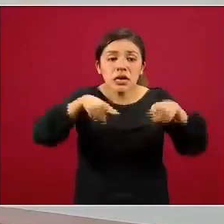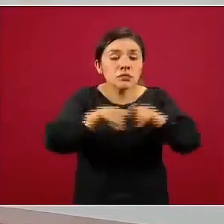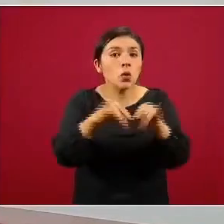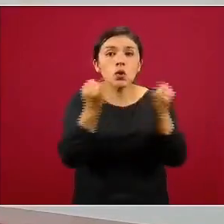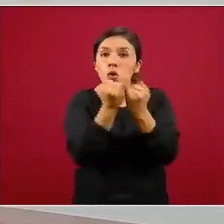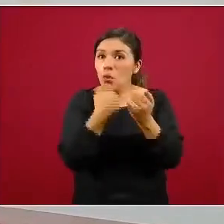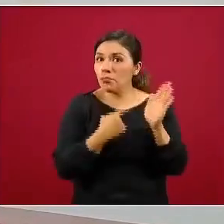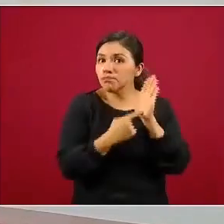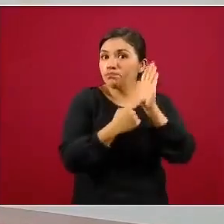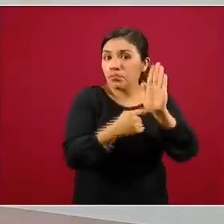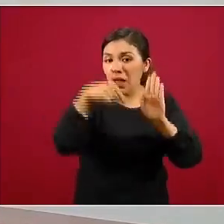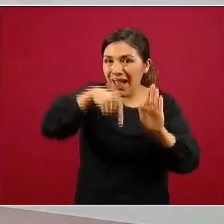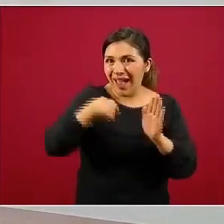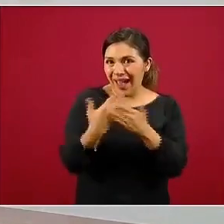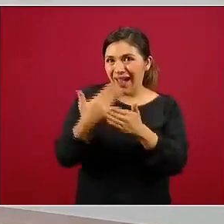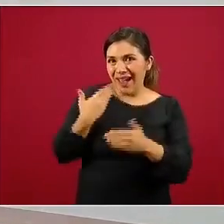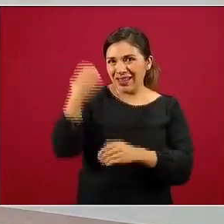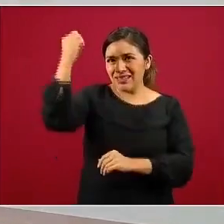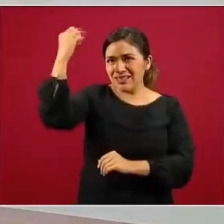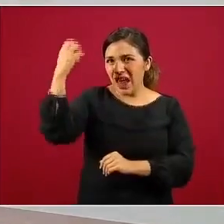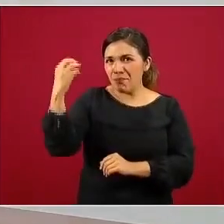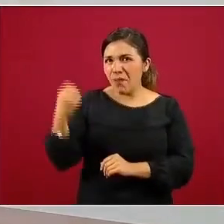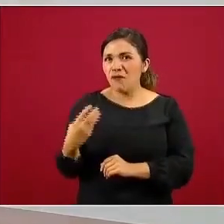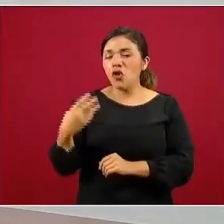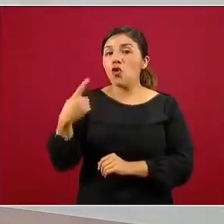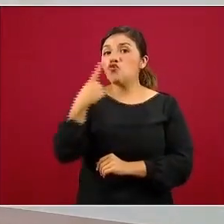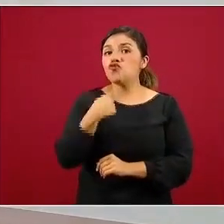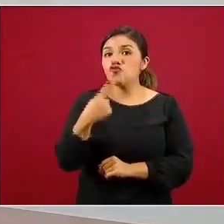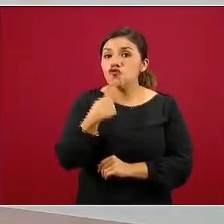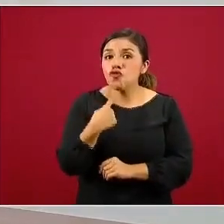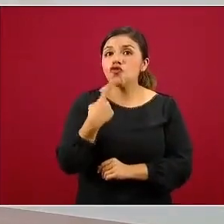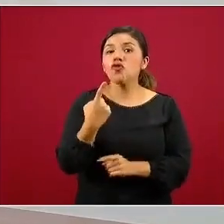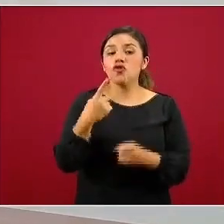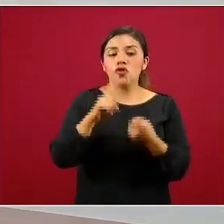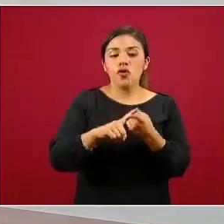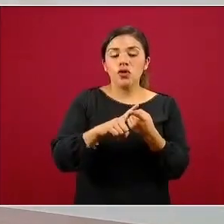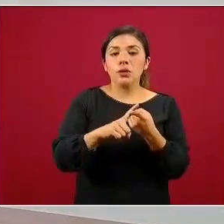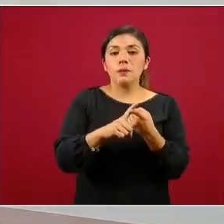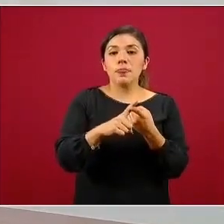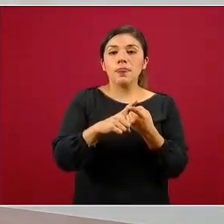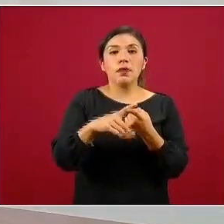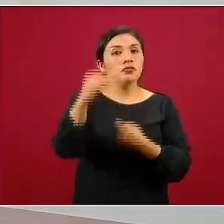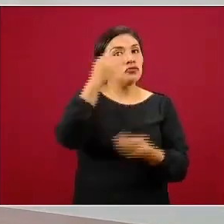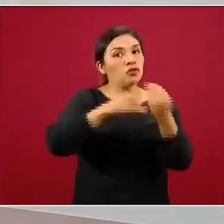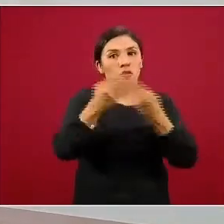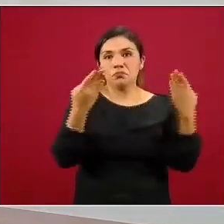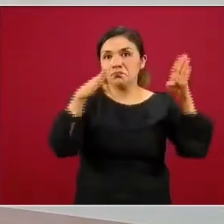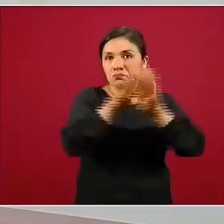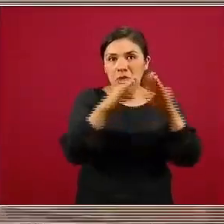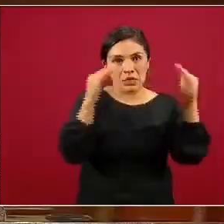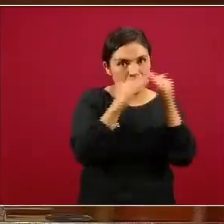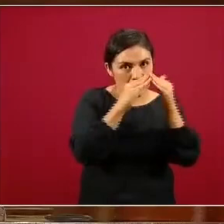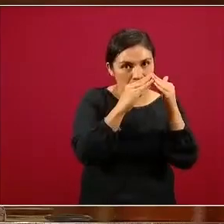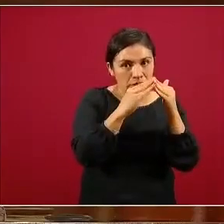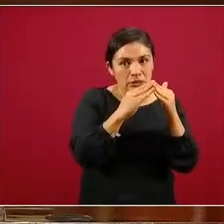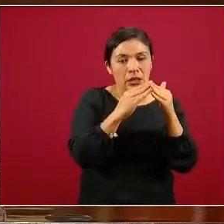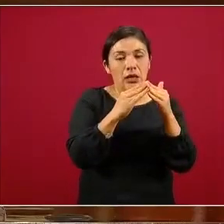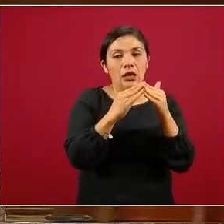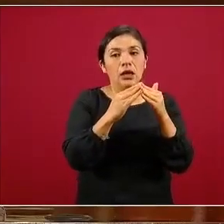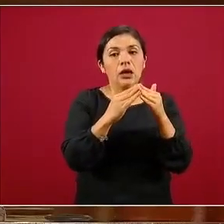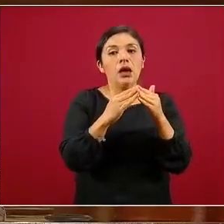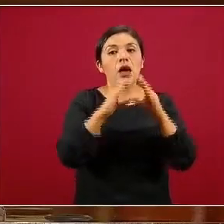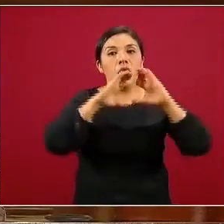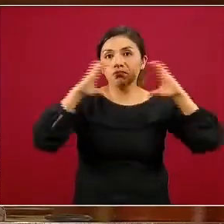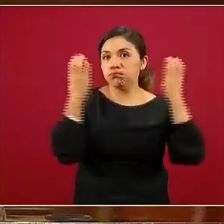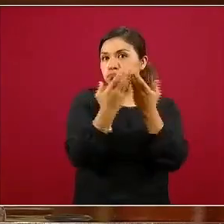que presentamos aquí, semáforo rojo, todos en casa,